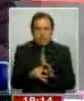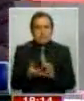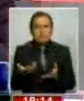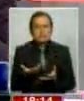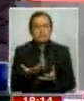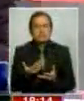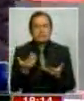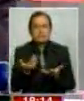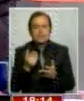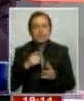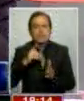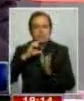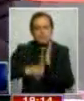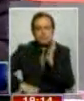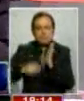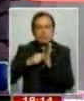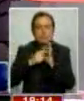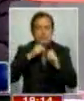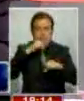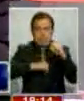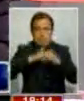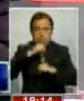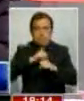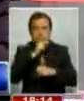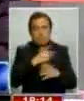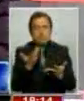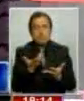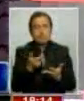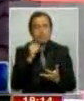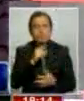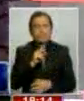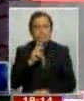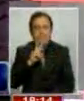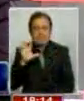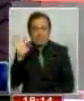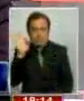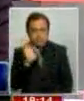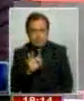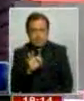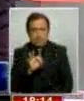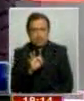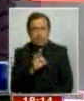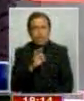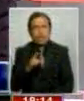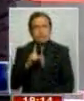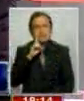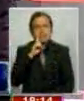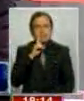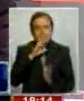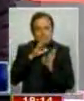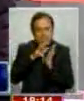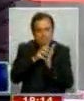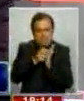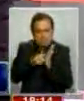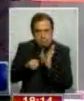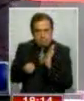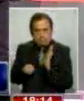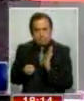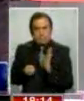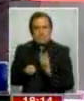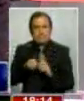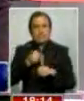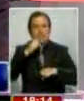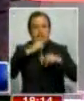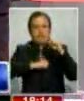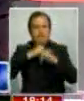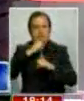que va a ocurrir? Va a ocurrir que él está en una empresa donde se van a haber enterado el 25% y va a existir una retención. ¿Sabes qué cantidad de empresas tienen